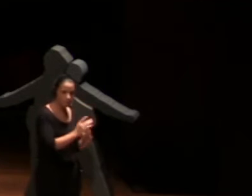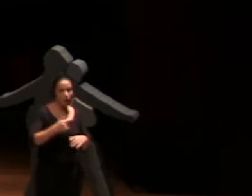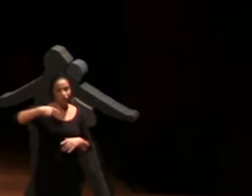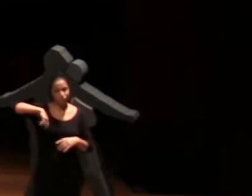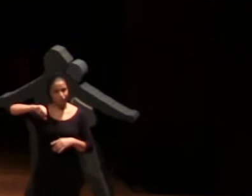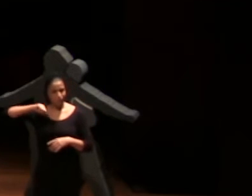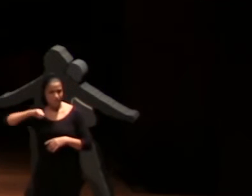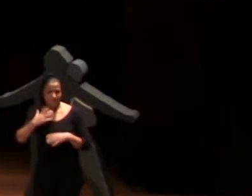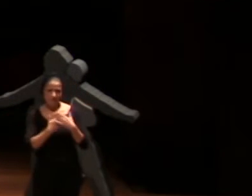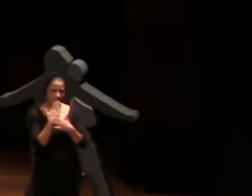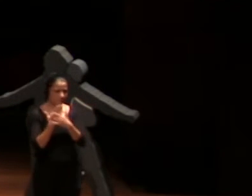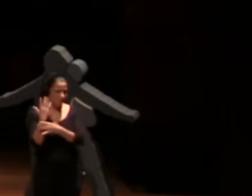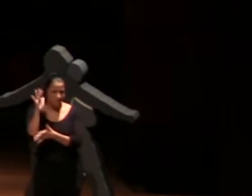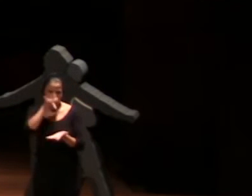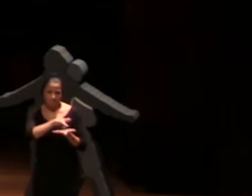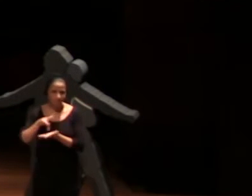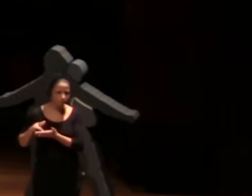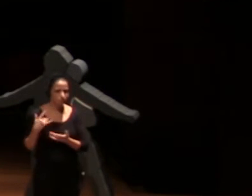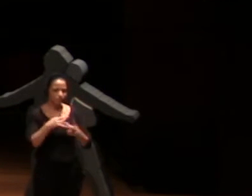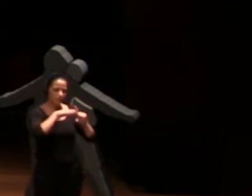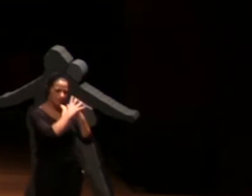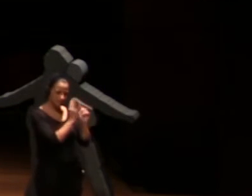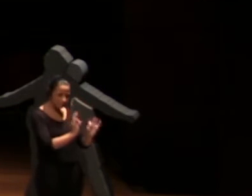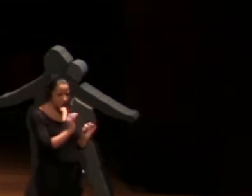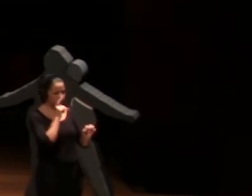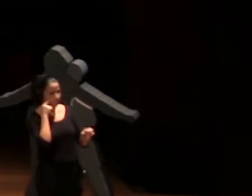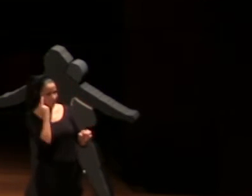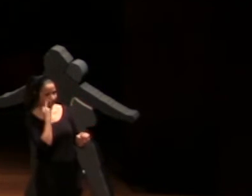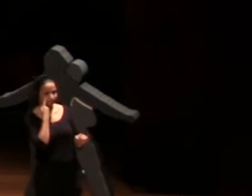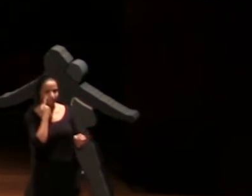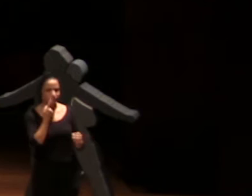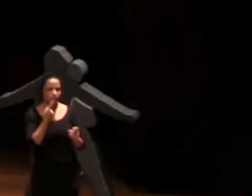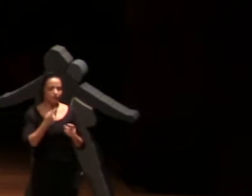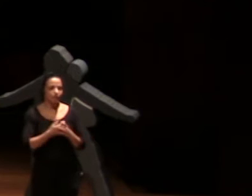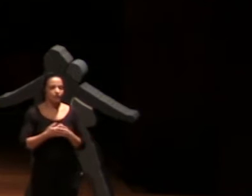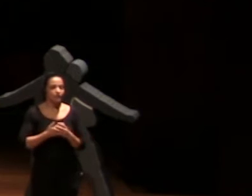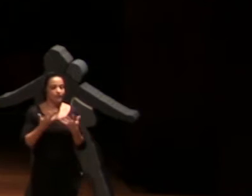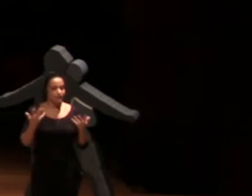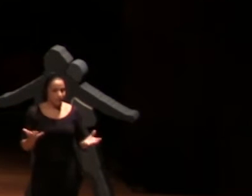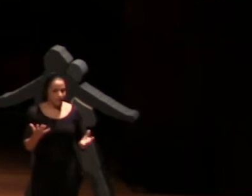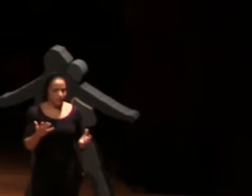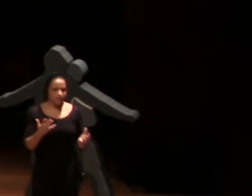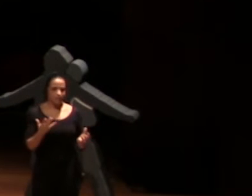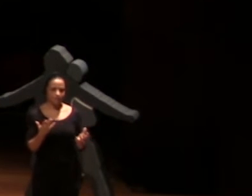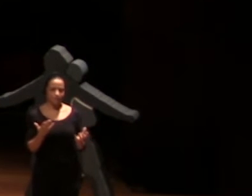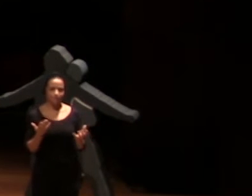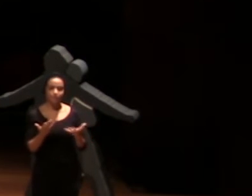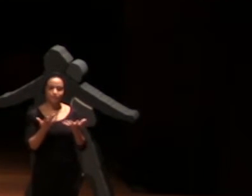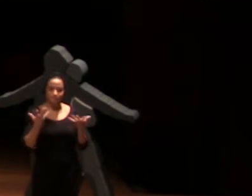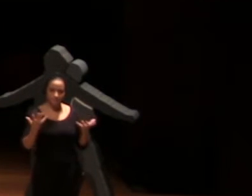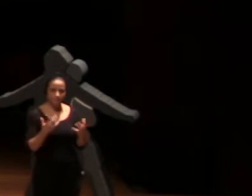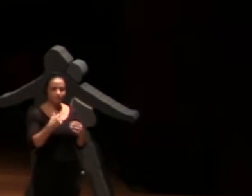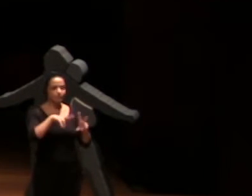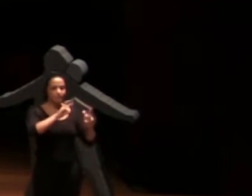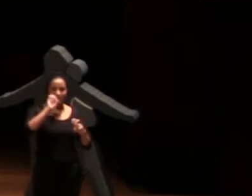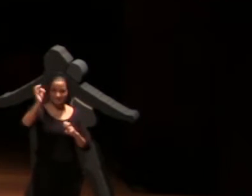lo vivimos a diario. Por supuesto, las reacciones individuales durante la interacción, es decir, aquellos